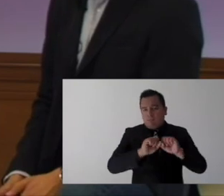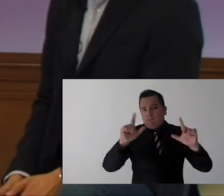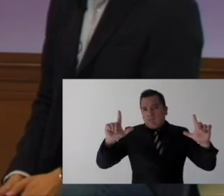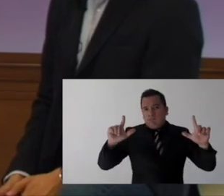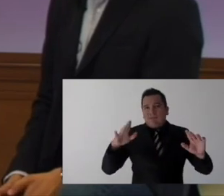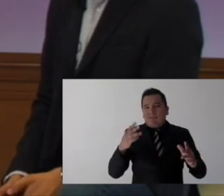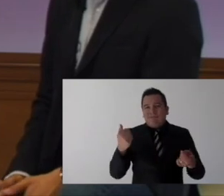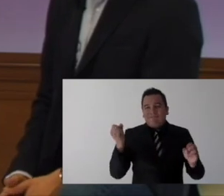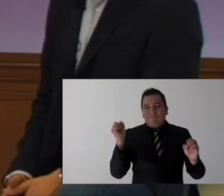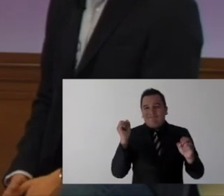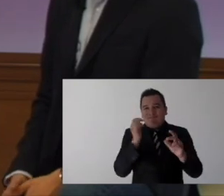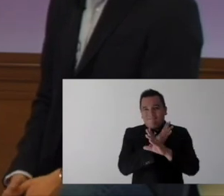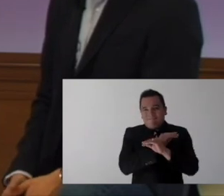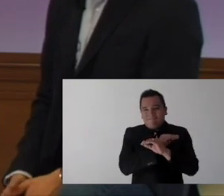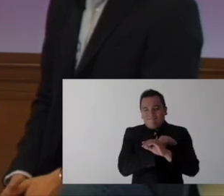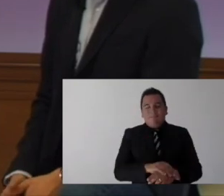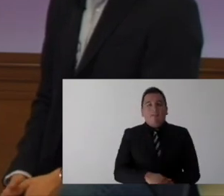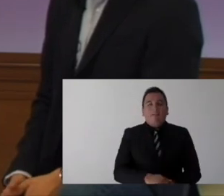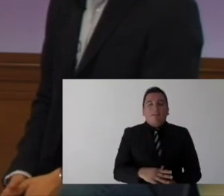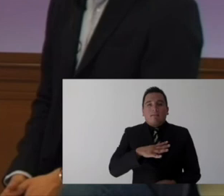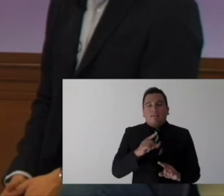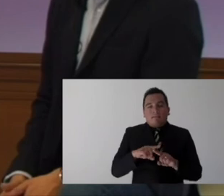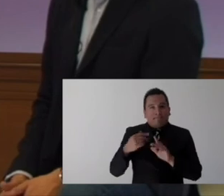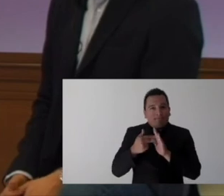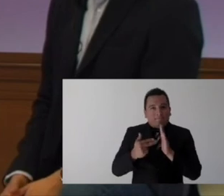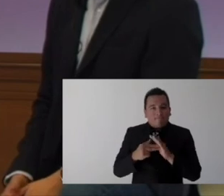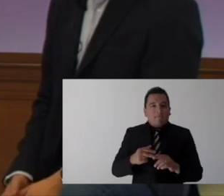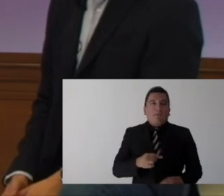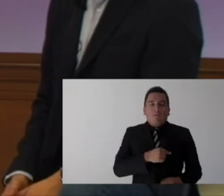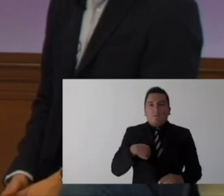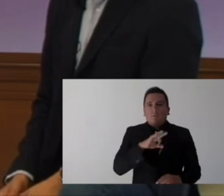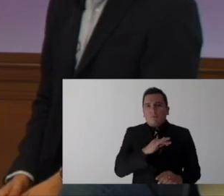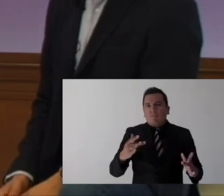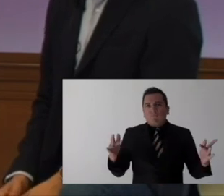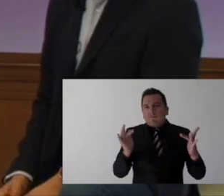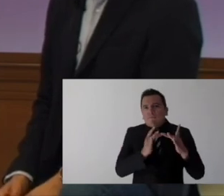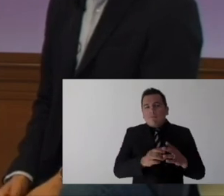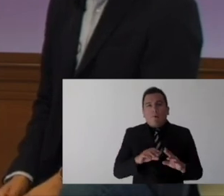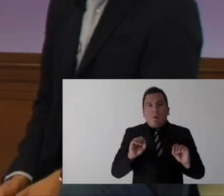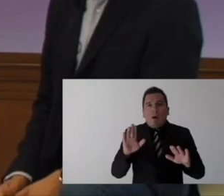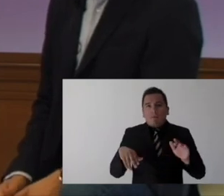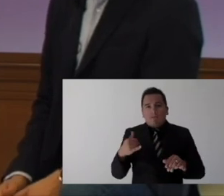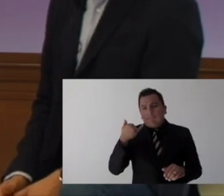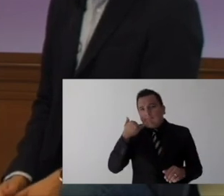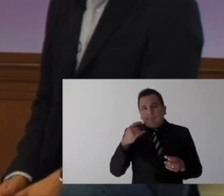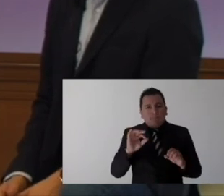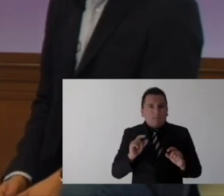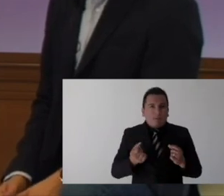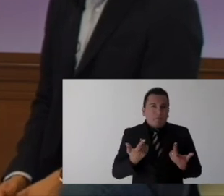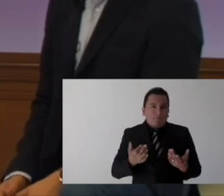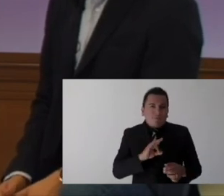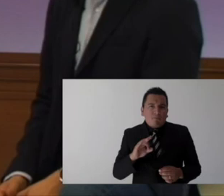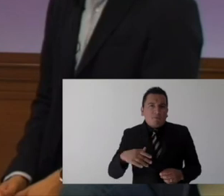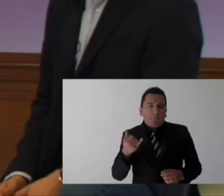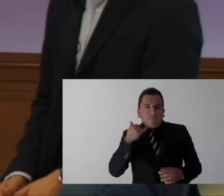a través de las herramientas y de la tecnología podemos hacerlo. Es un curso que hasta por teléfono incluso pueden conectarse a las sesiones y